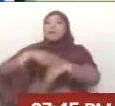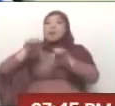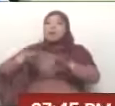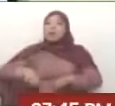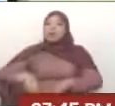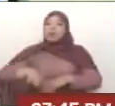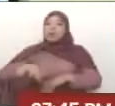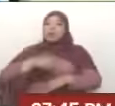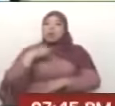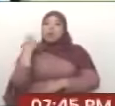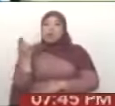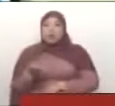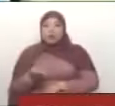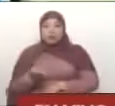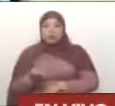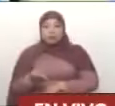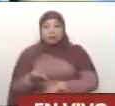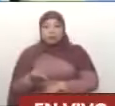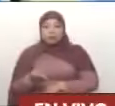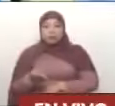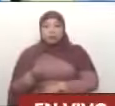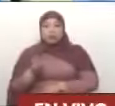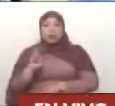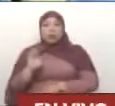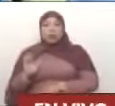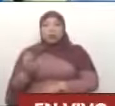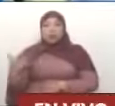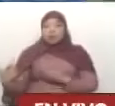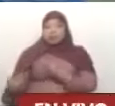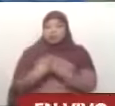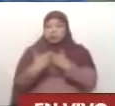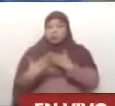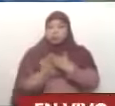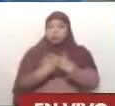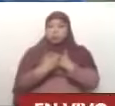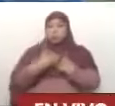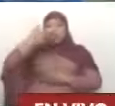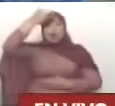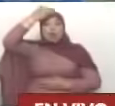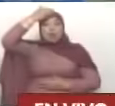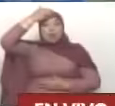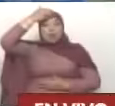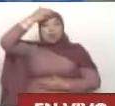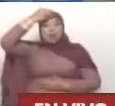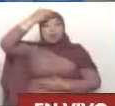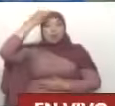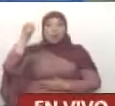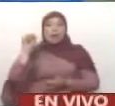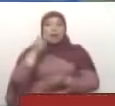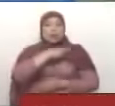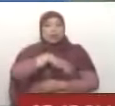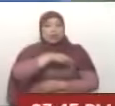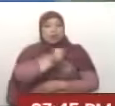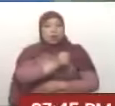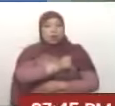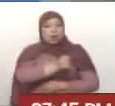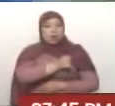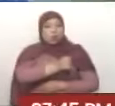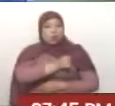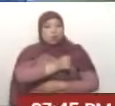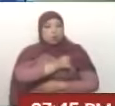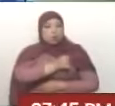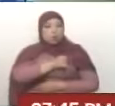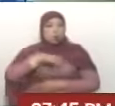de Ucrania. Y las reacciones no se hacen esperar contra el Papa, porque bueno, se ha atrevido a decir eso. Aquí hay algo que el Esto lo